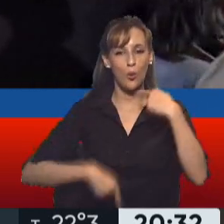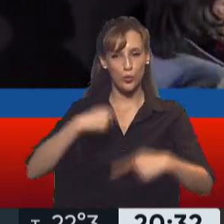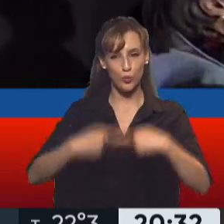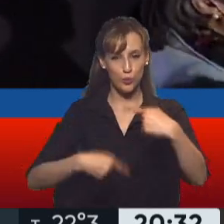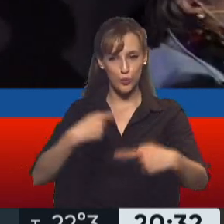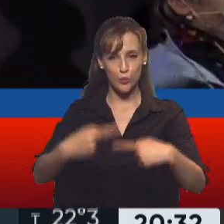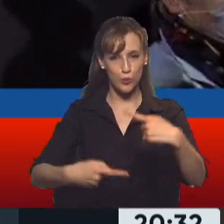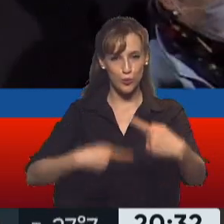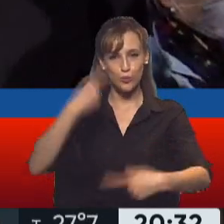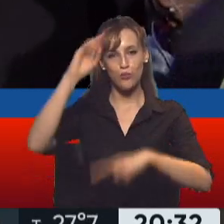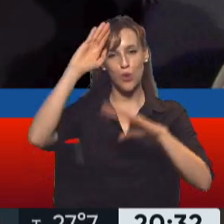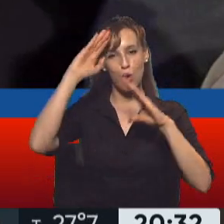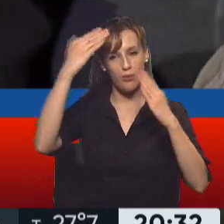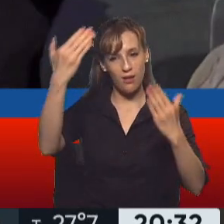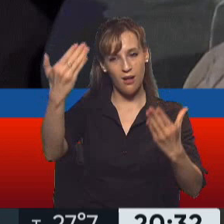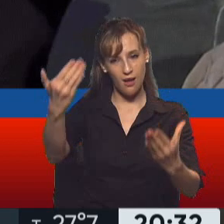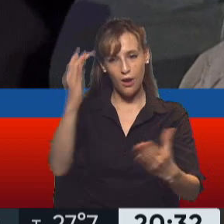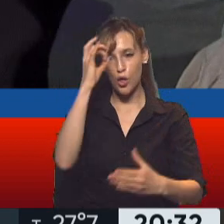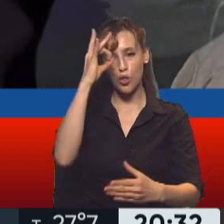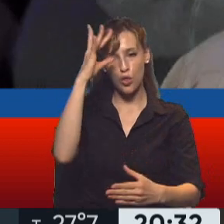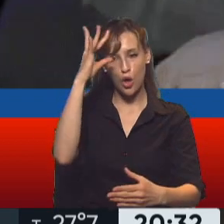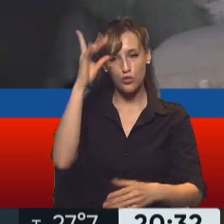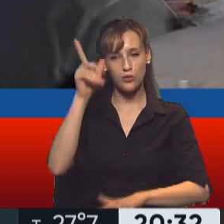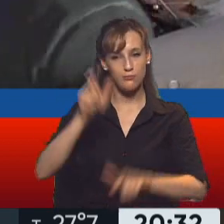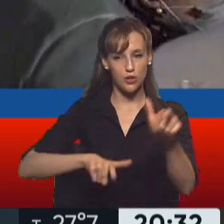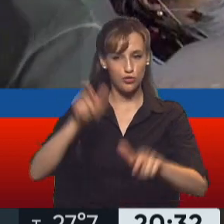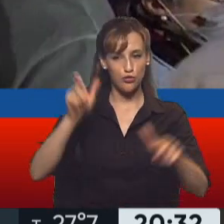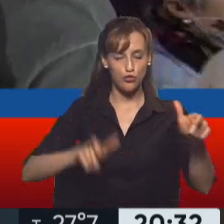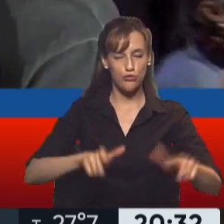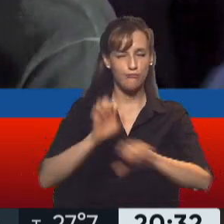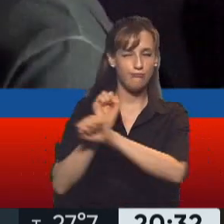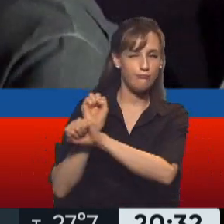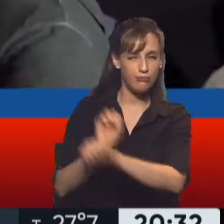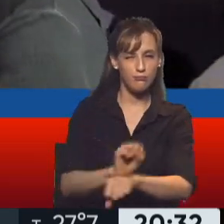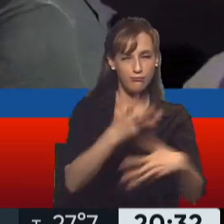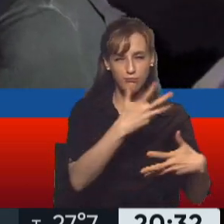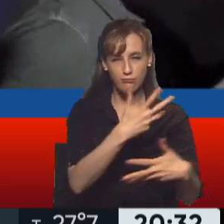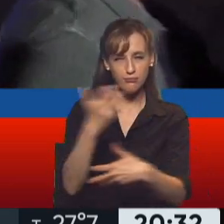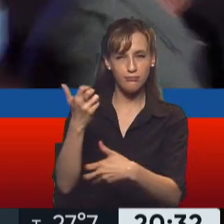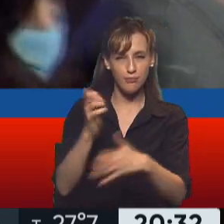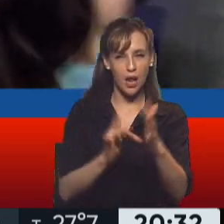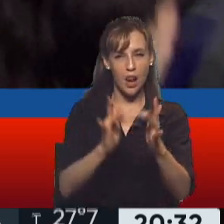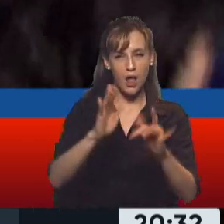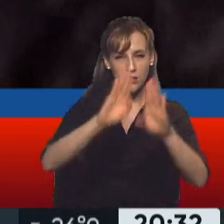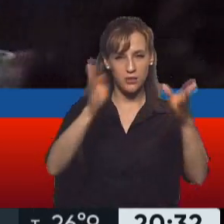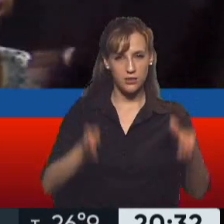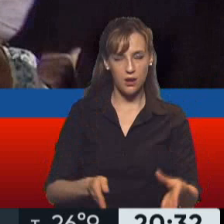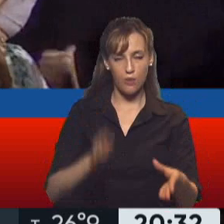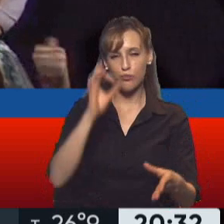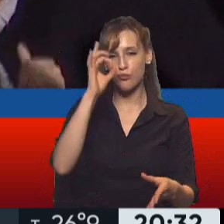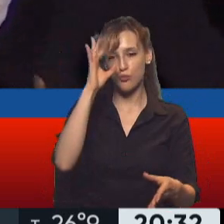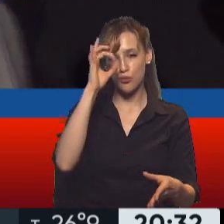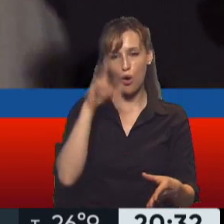este homenaje a los 12 de la Iglesia de la Santa Cruz, los 12 familiares